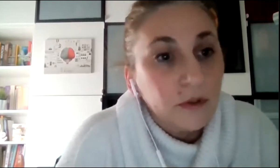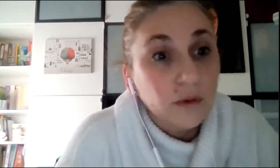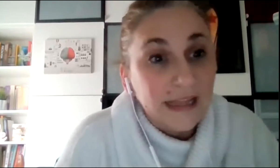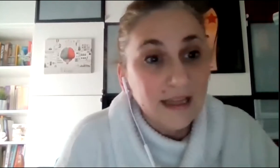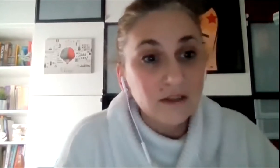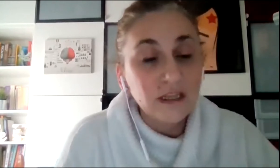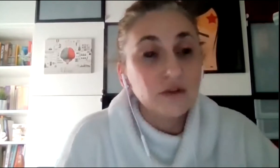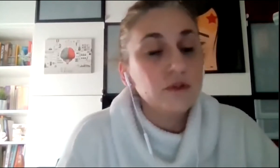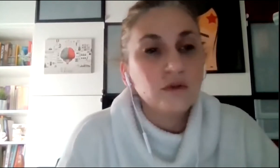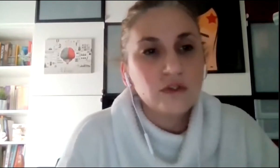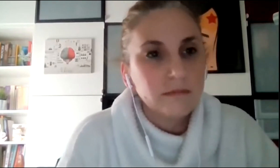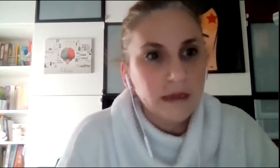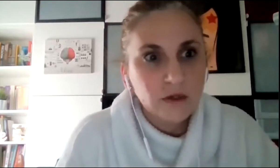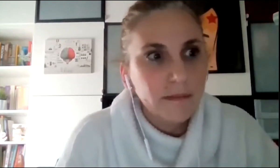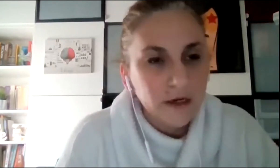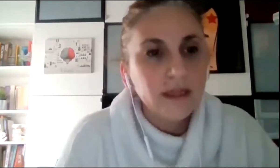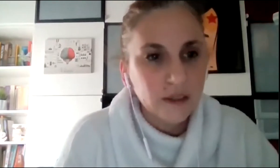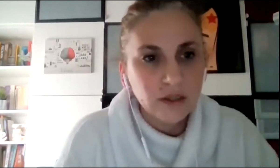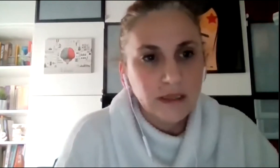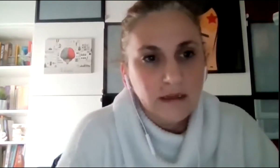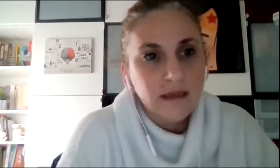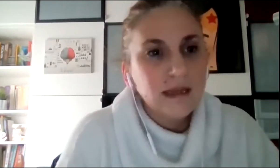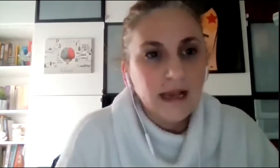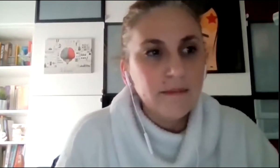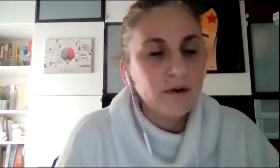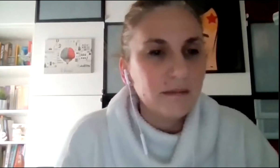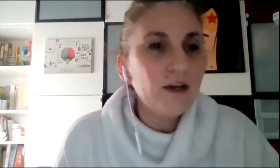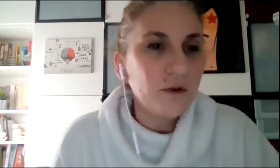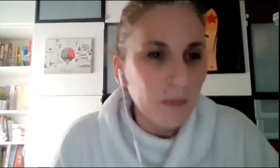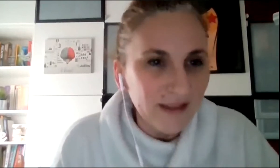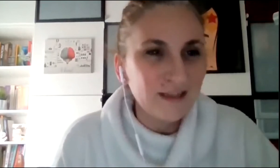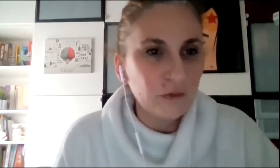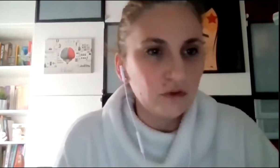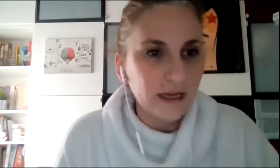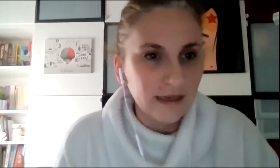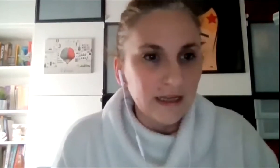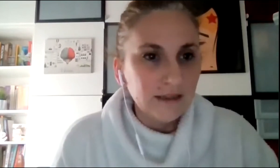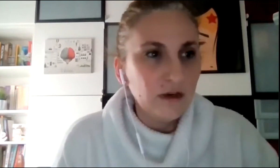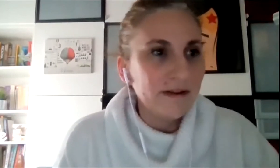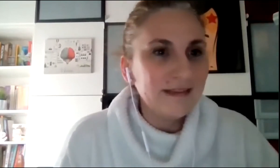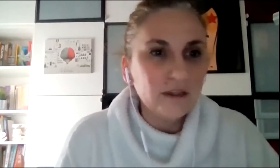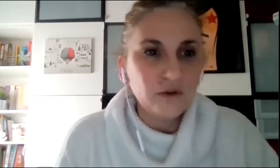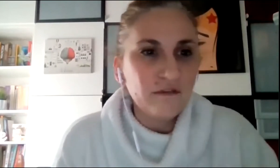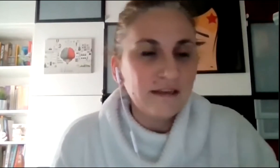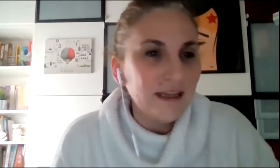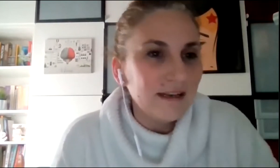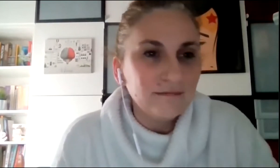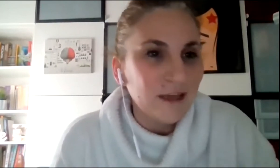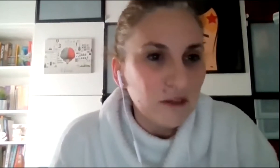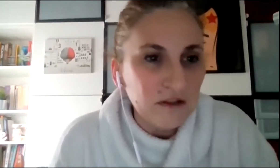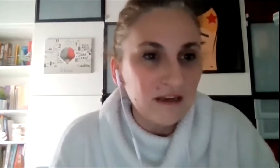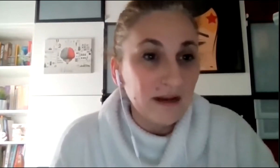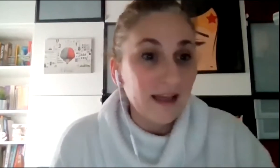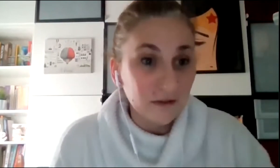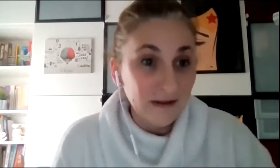sus oportunidades, ¿no? Y somos todos miembros de pleno derecho y caray, ¿por qué mi hijo no puede disfrutar de una obra de teatro infantil en